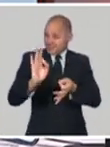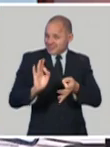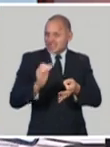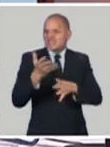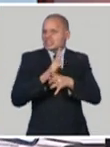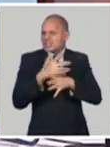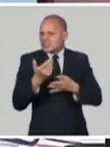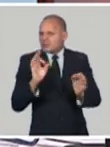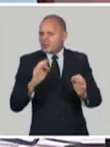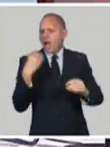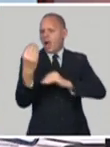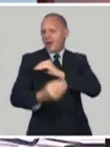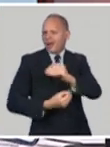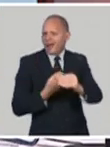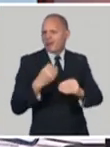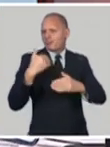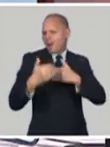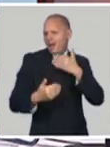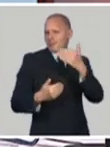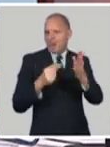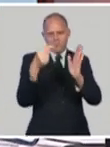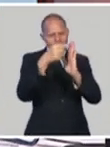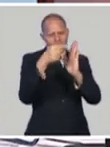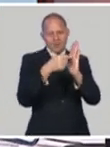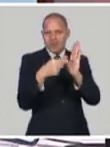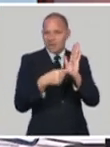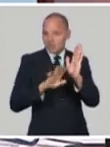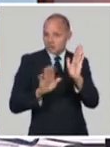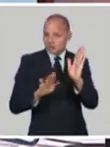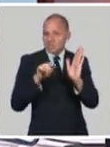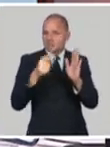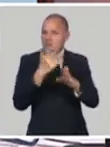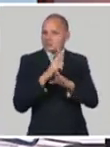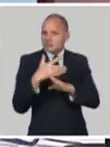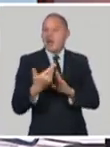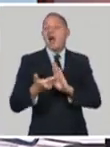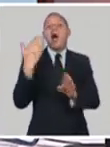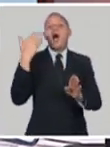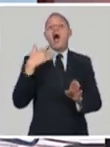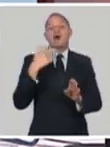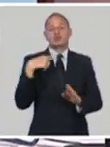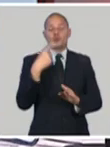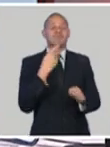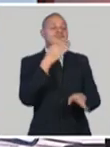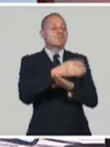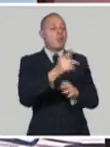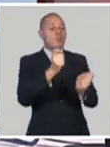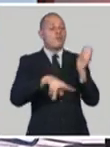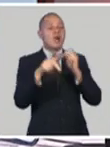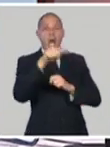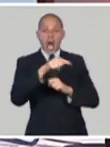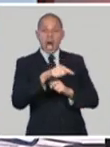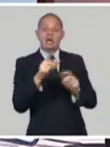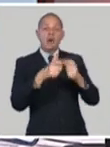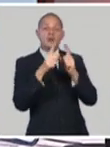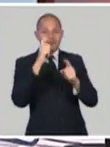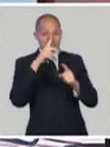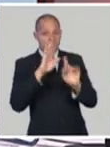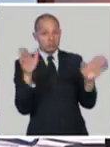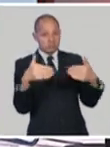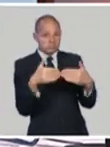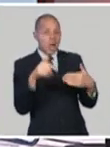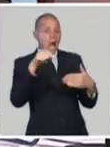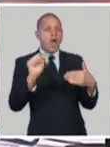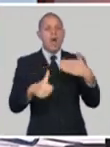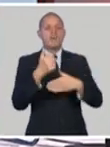de la tarea de ordenamiento, es las conclusiones en una de las provincias. Para nosotros ha sido extremadamente